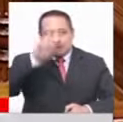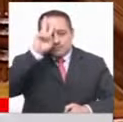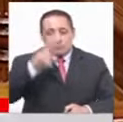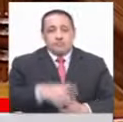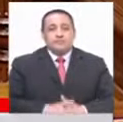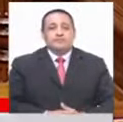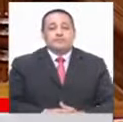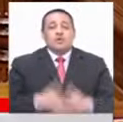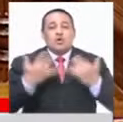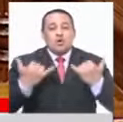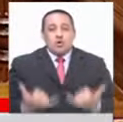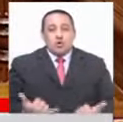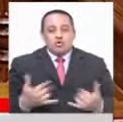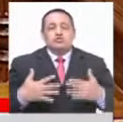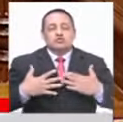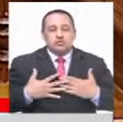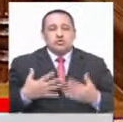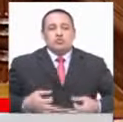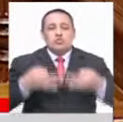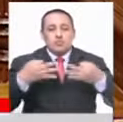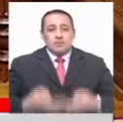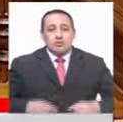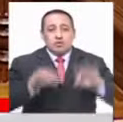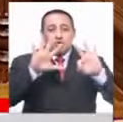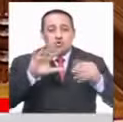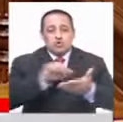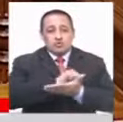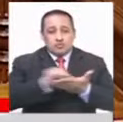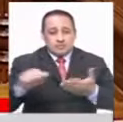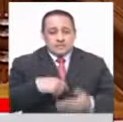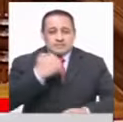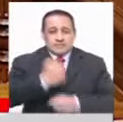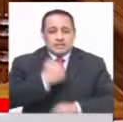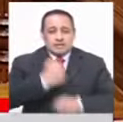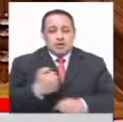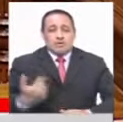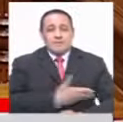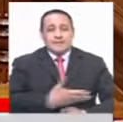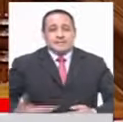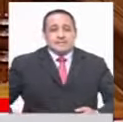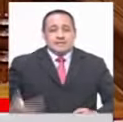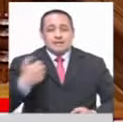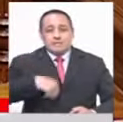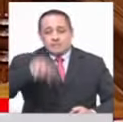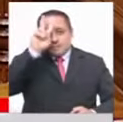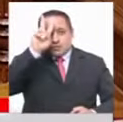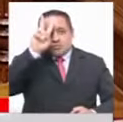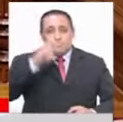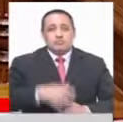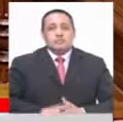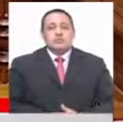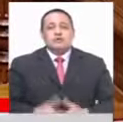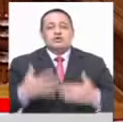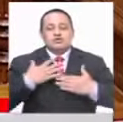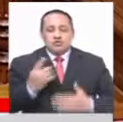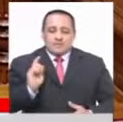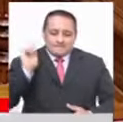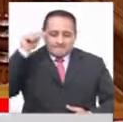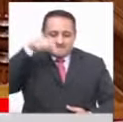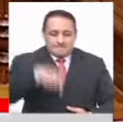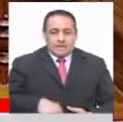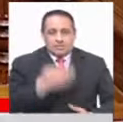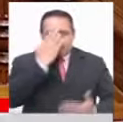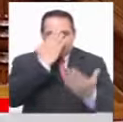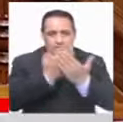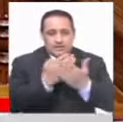hoy, cumpliendo 8 meses de mi gestión como Presidente de la República del Perú, me presento